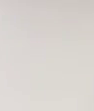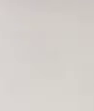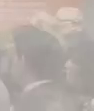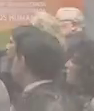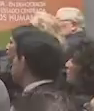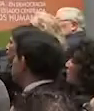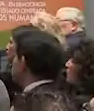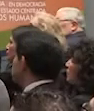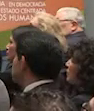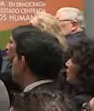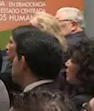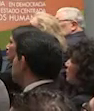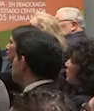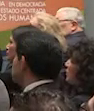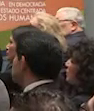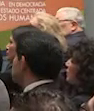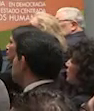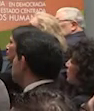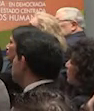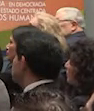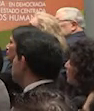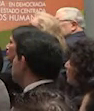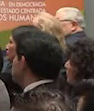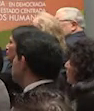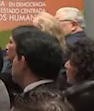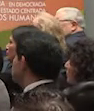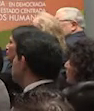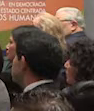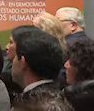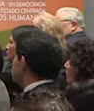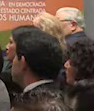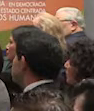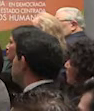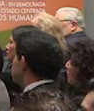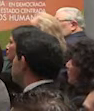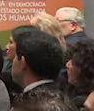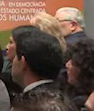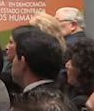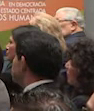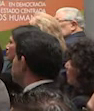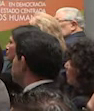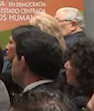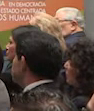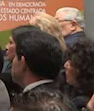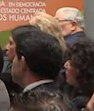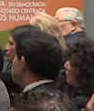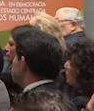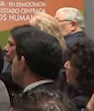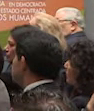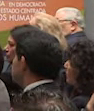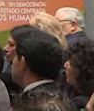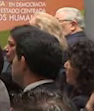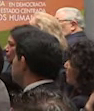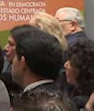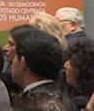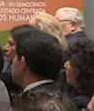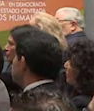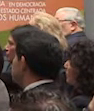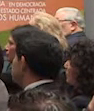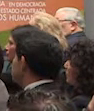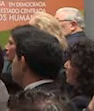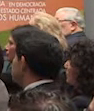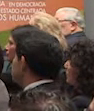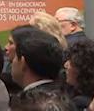aumento. La evidencia en este sentido es irrefutable. Es necesaria la reconstrucción de